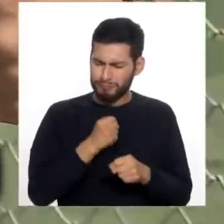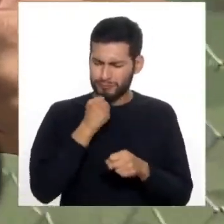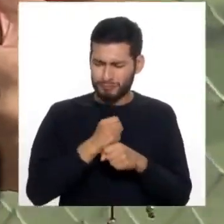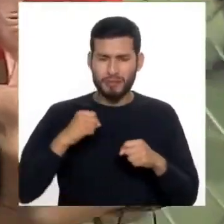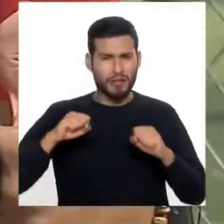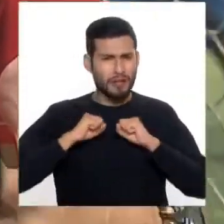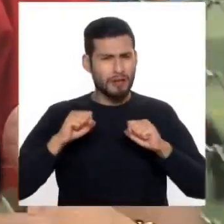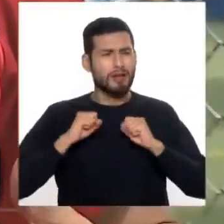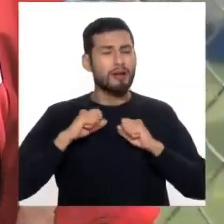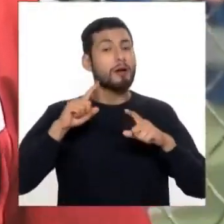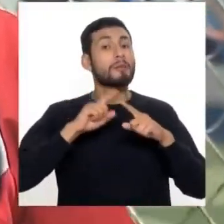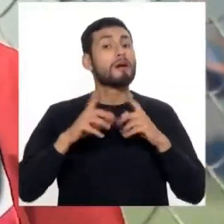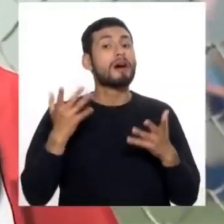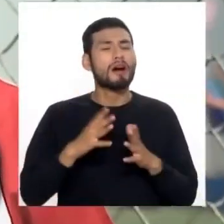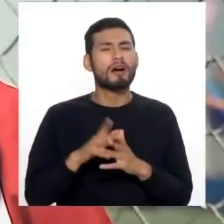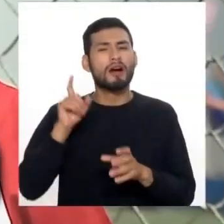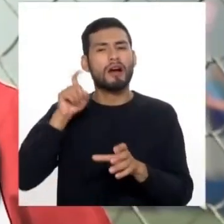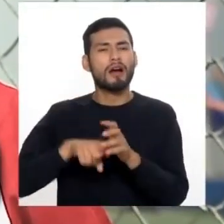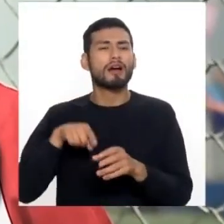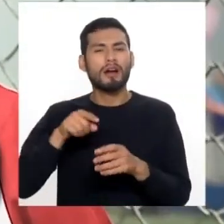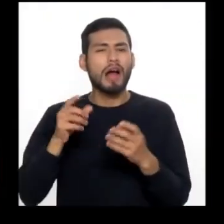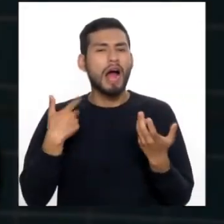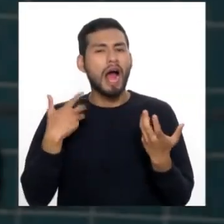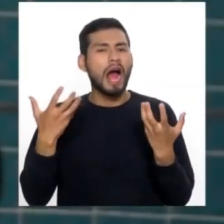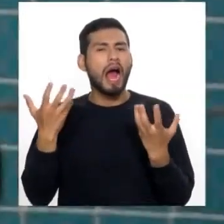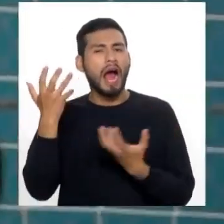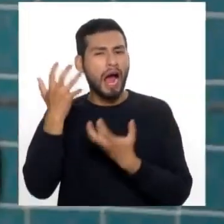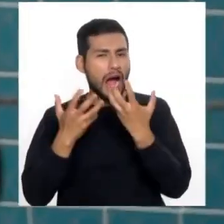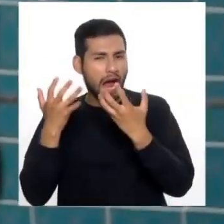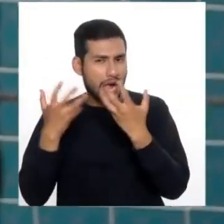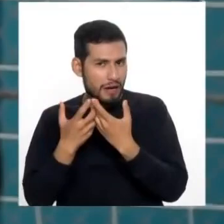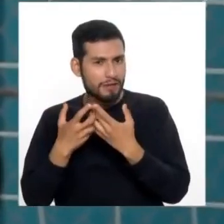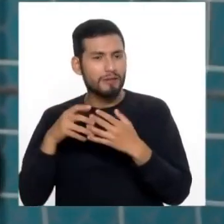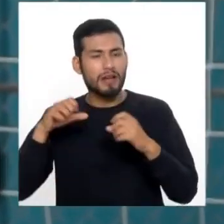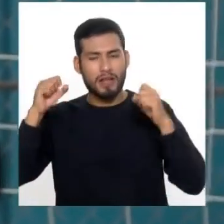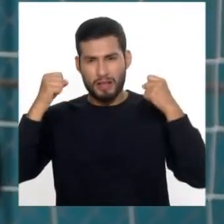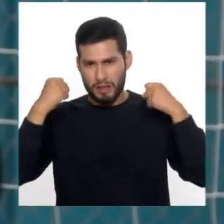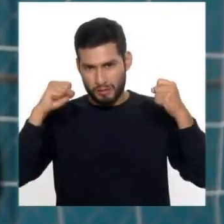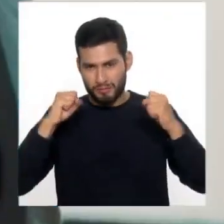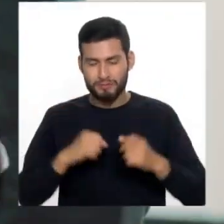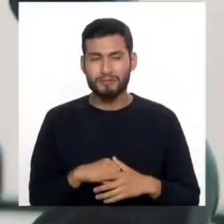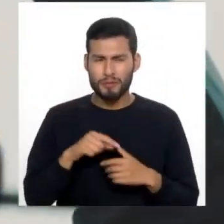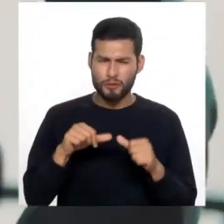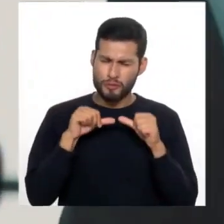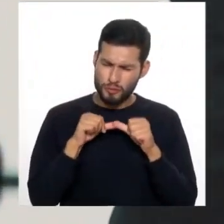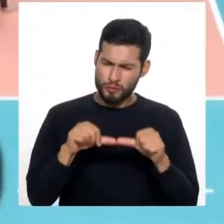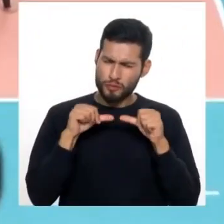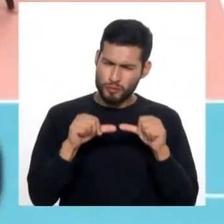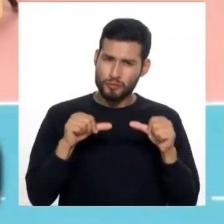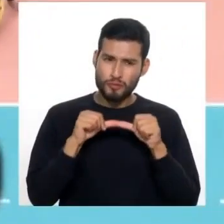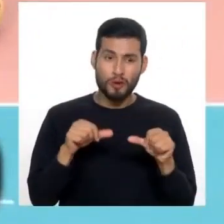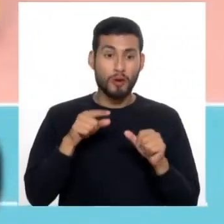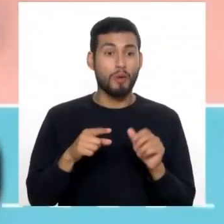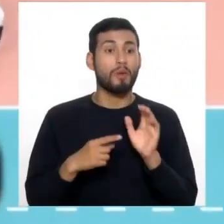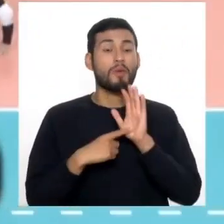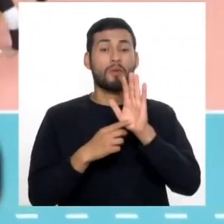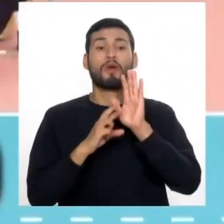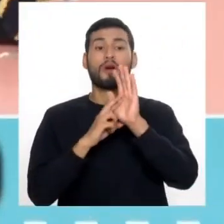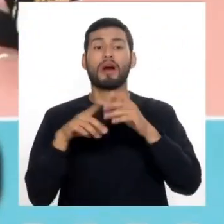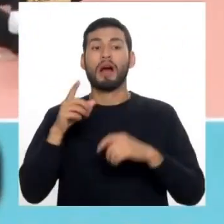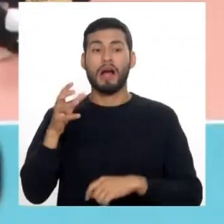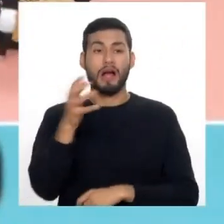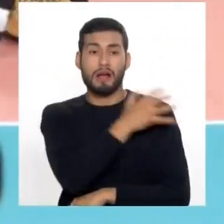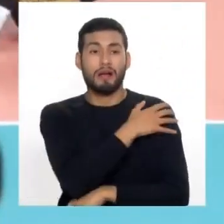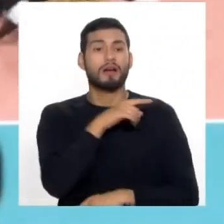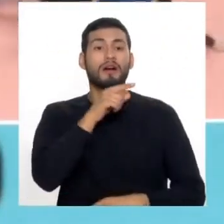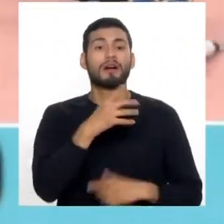pero esta vez en el deporte adaptado. Con mucha constancia, logró representarnos como